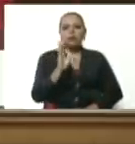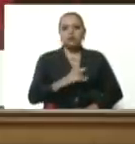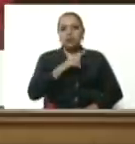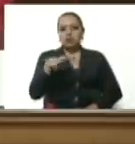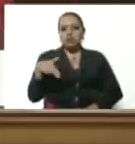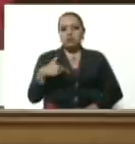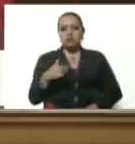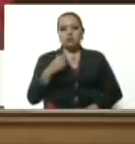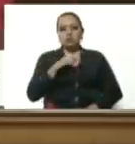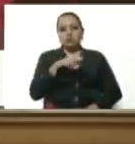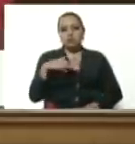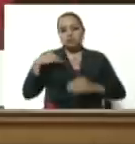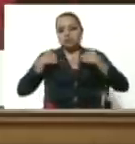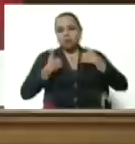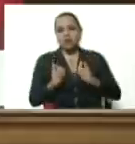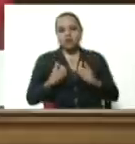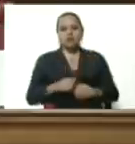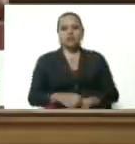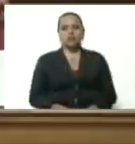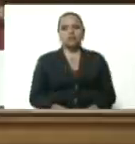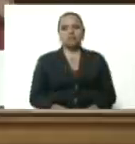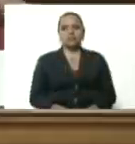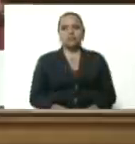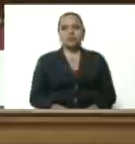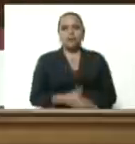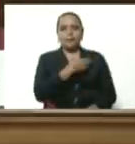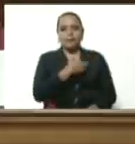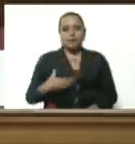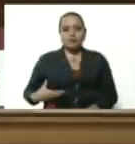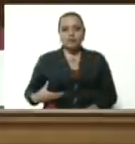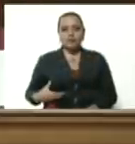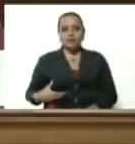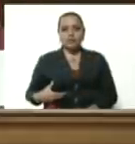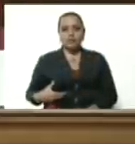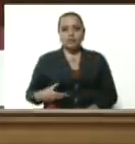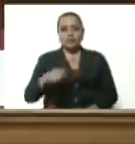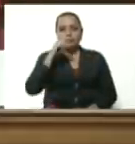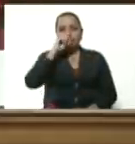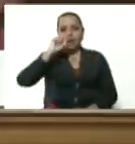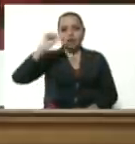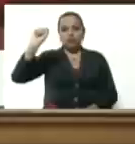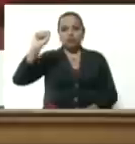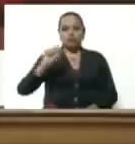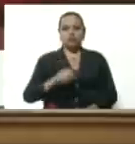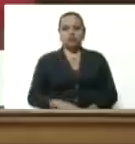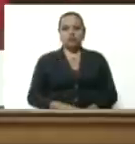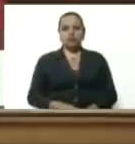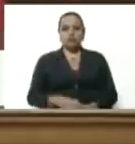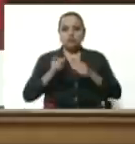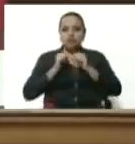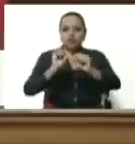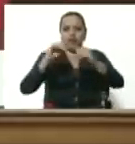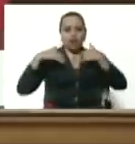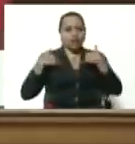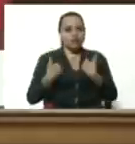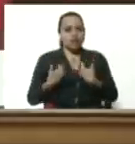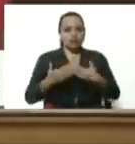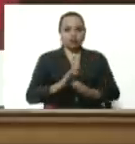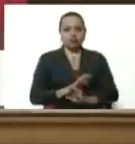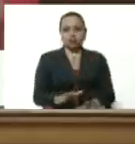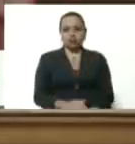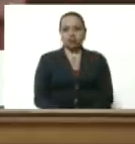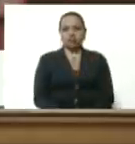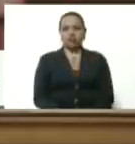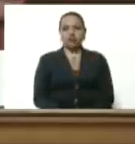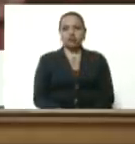nos íbamos a rendir. Que Nicolás Maduro en la primera escaramuza se iba y se rendía.